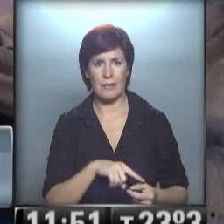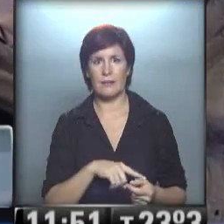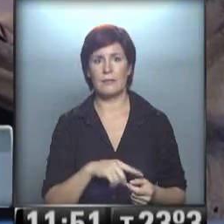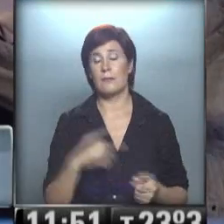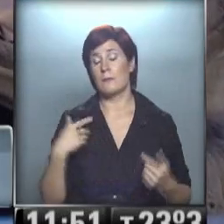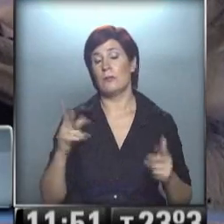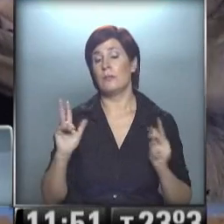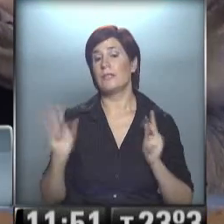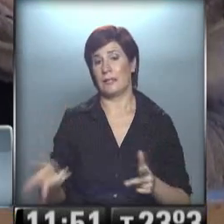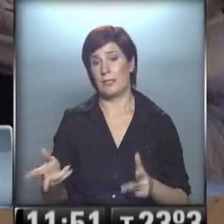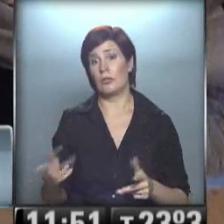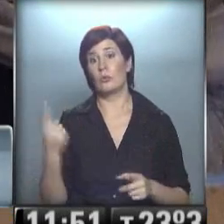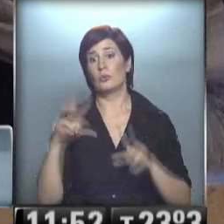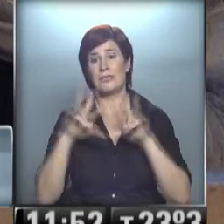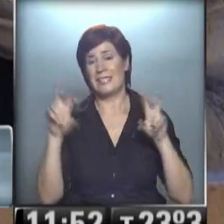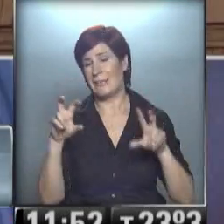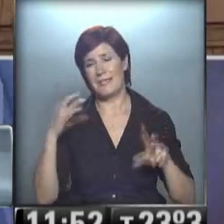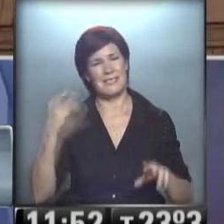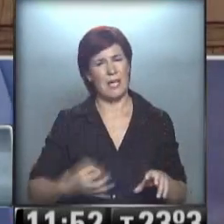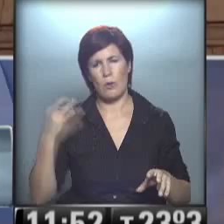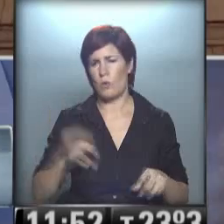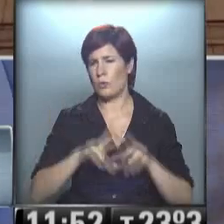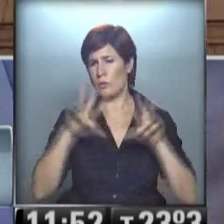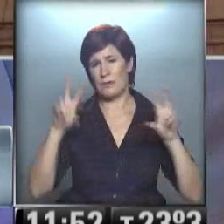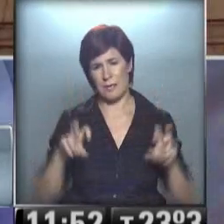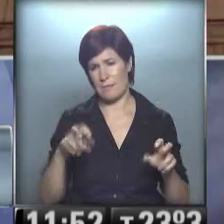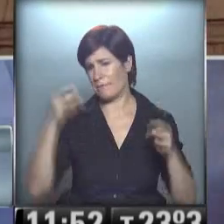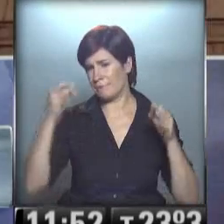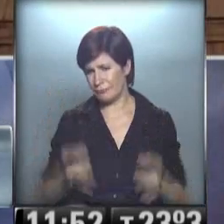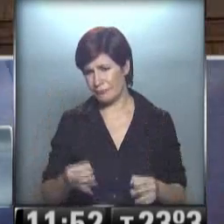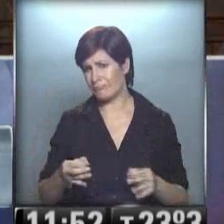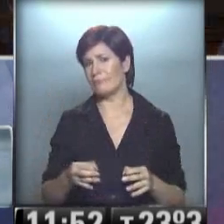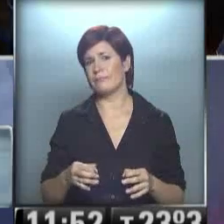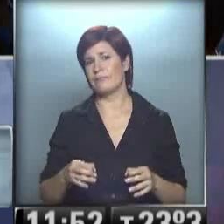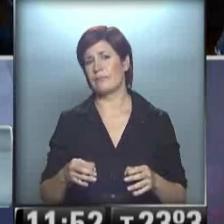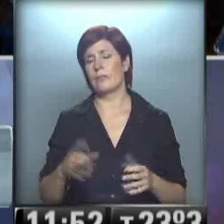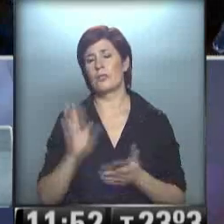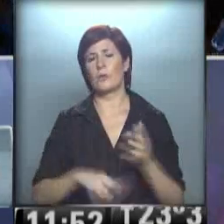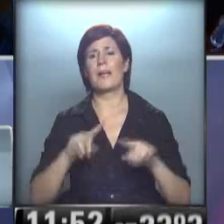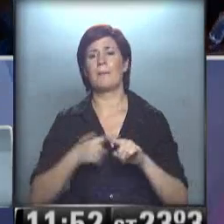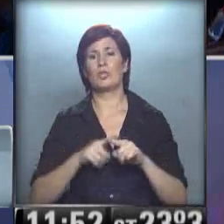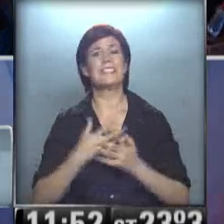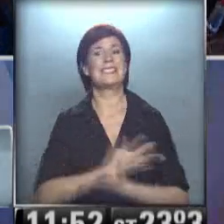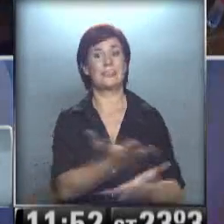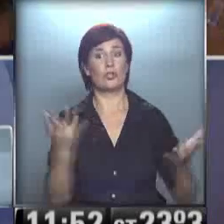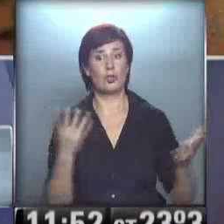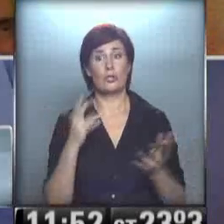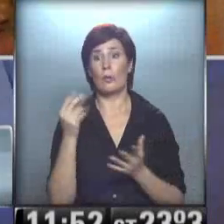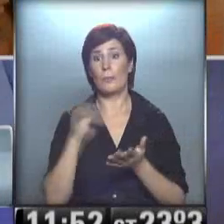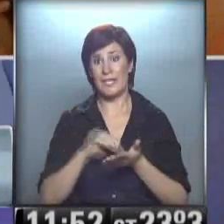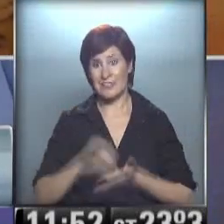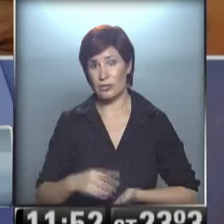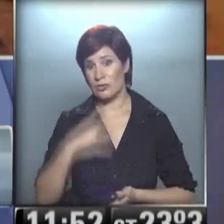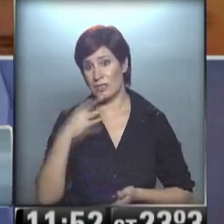te anticiparía que uno de los temas que seguramente van a ser eje en cuanto a la política pública en materia de precios durante los últimos